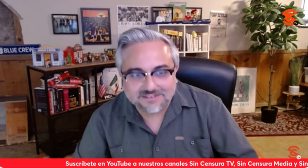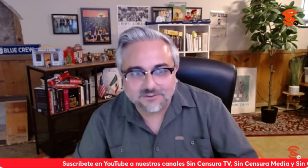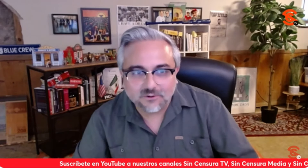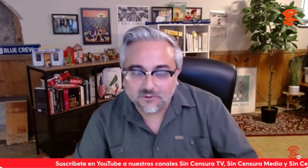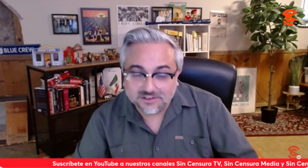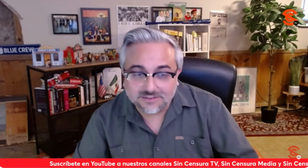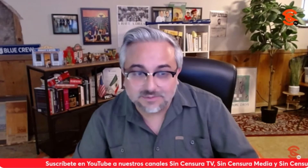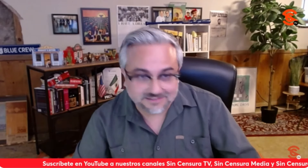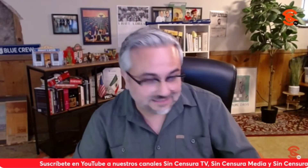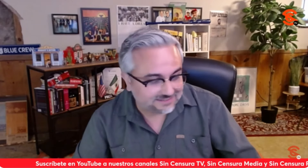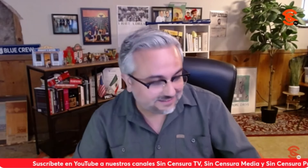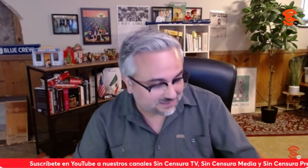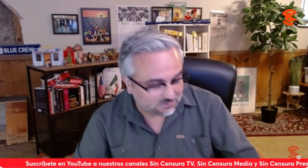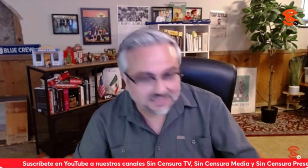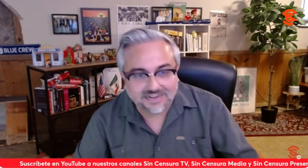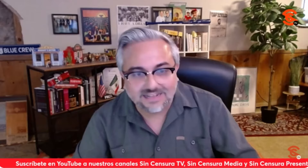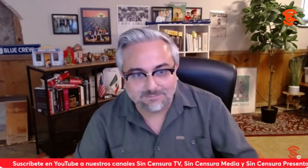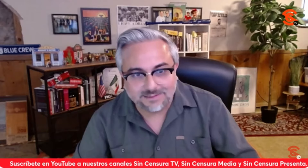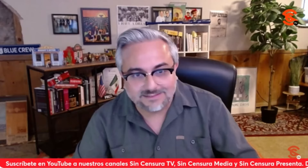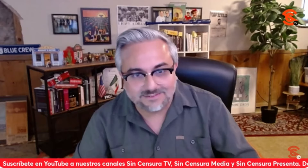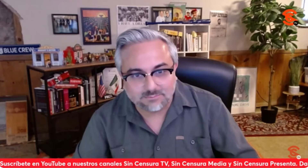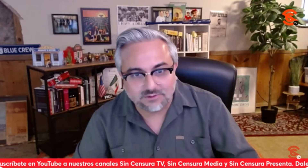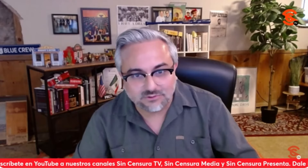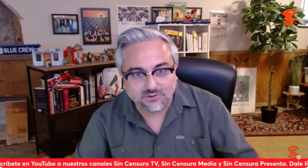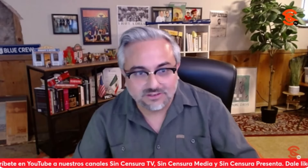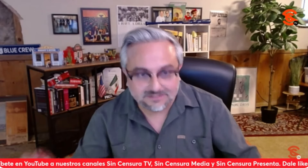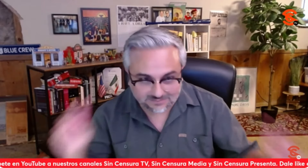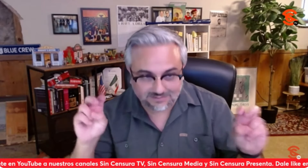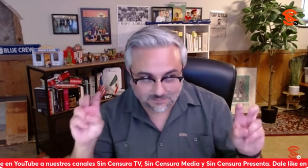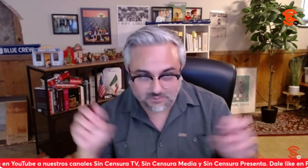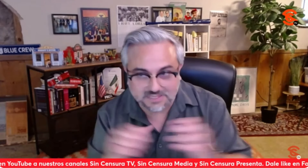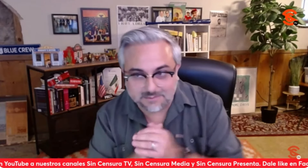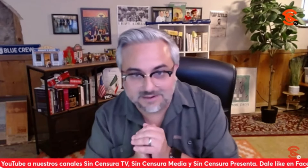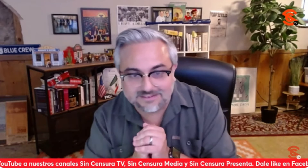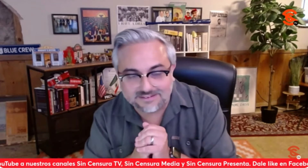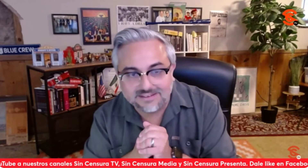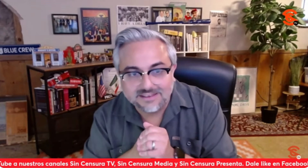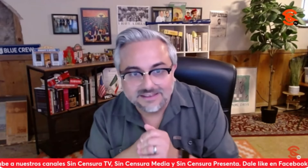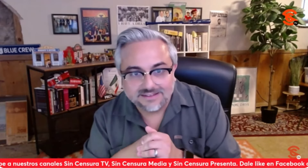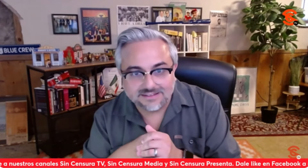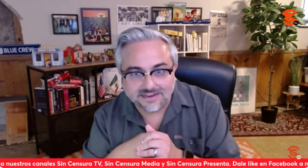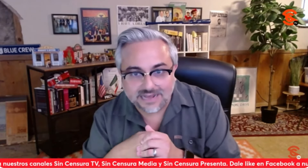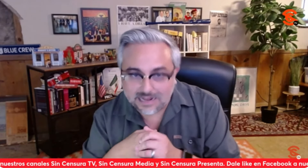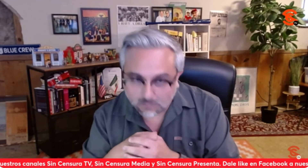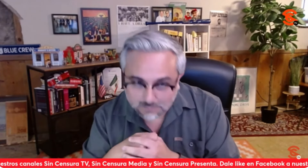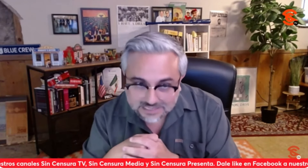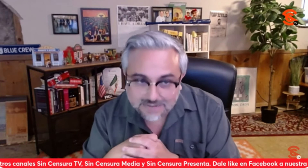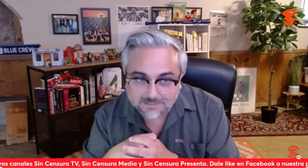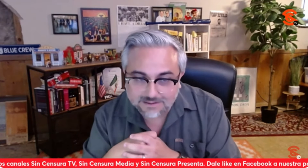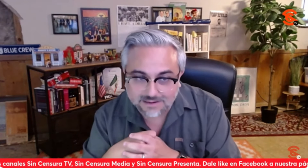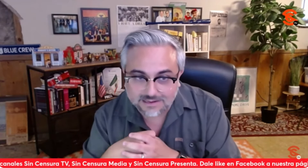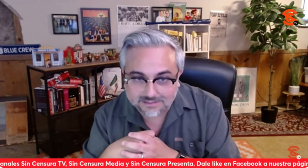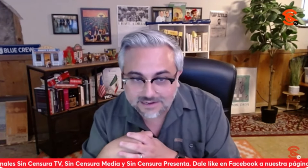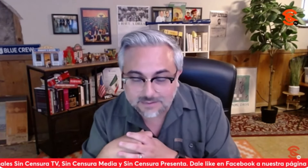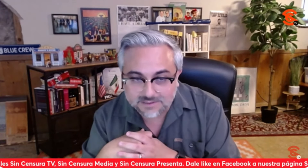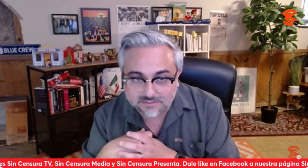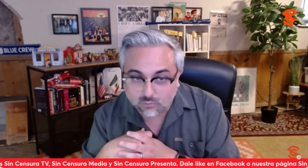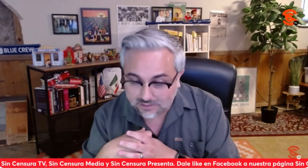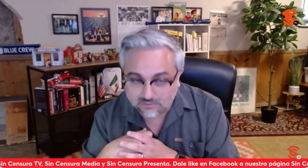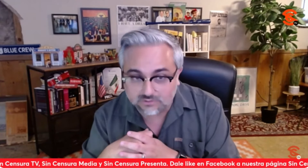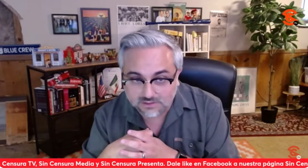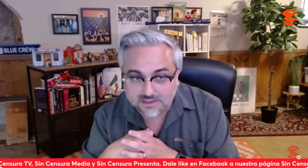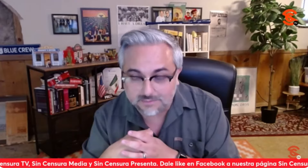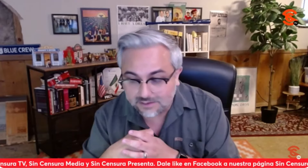Además de eso, hoy el presidente termina la participación, si se le puede llamar así, de la abominable Reinaide